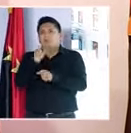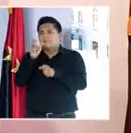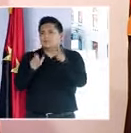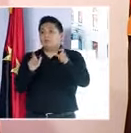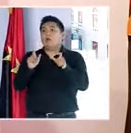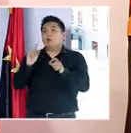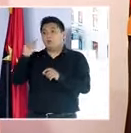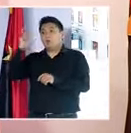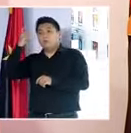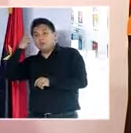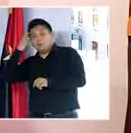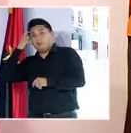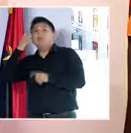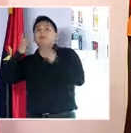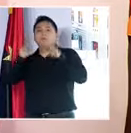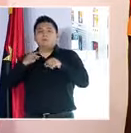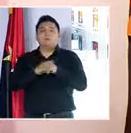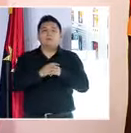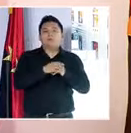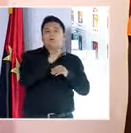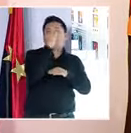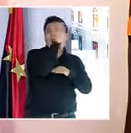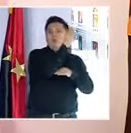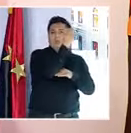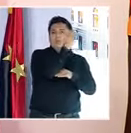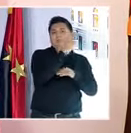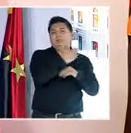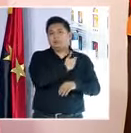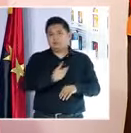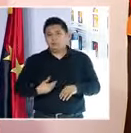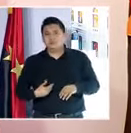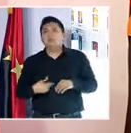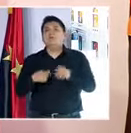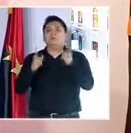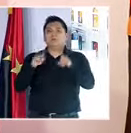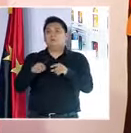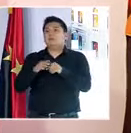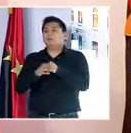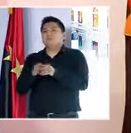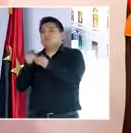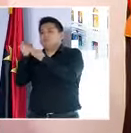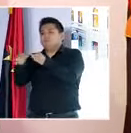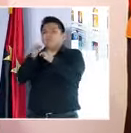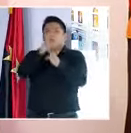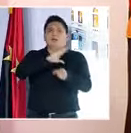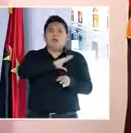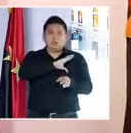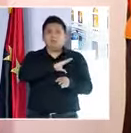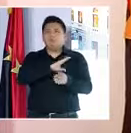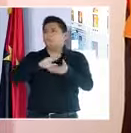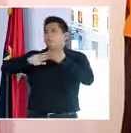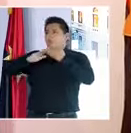el gobierno nacional, departamental y municipal y nuestras comunidades.